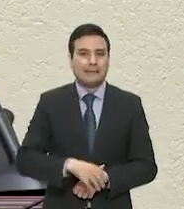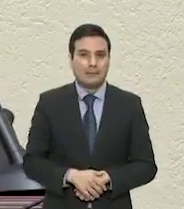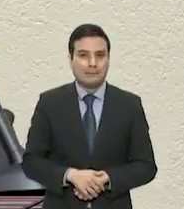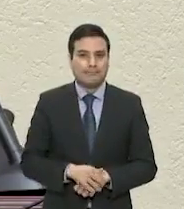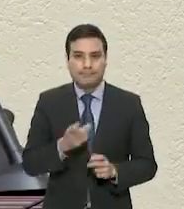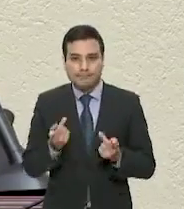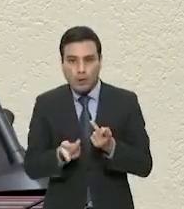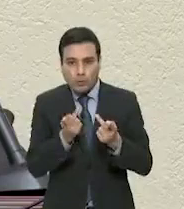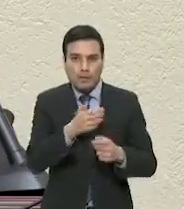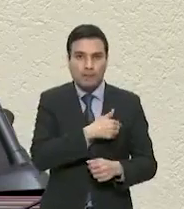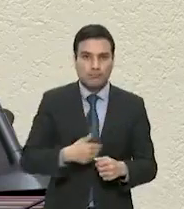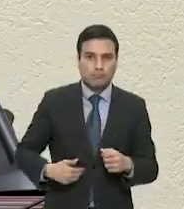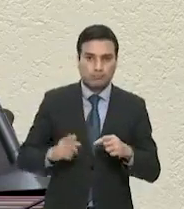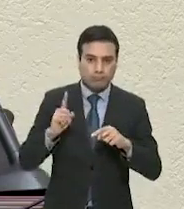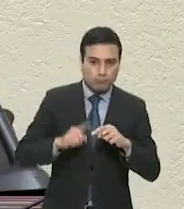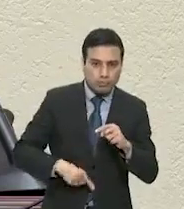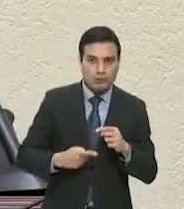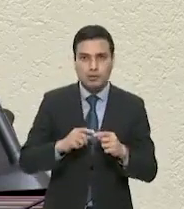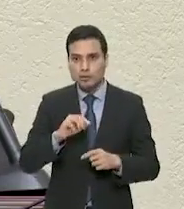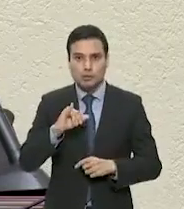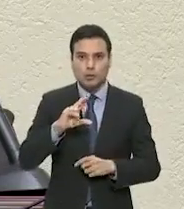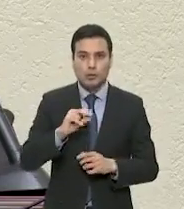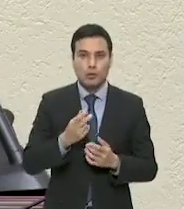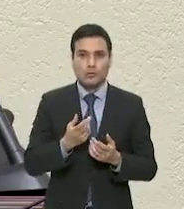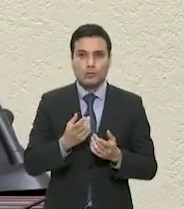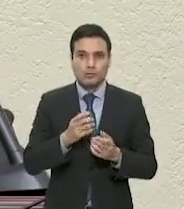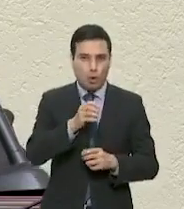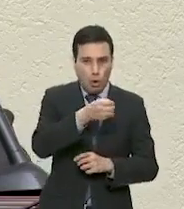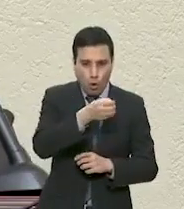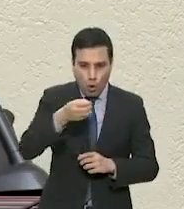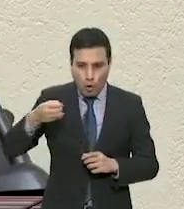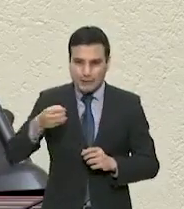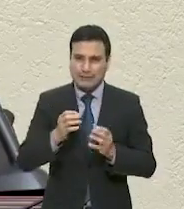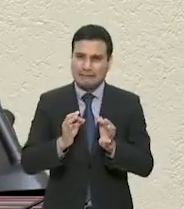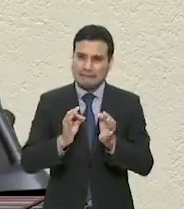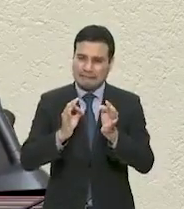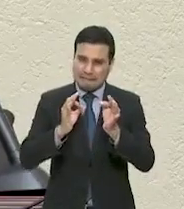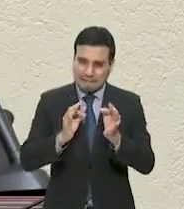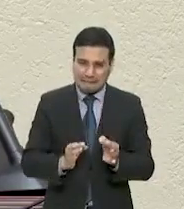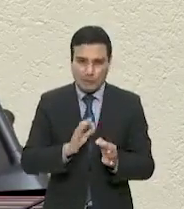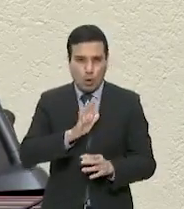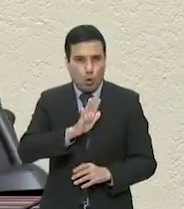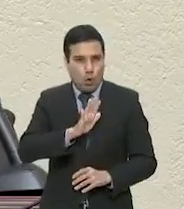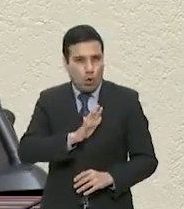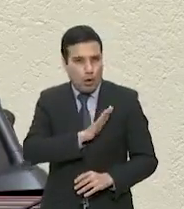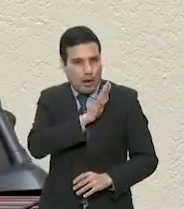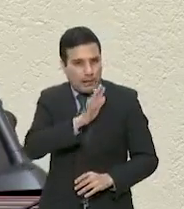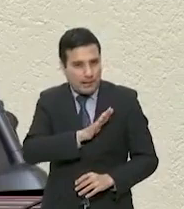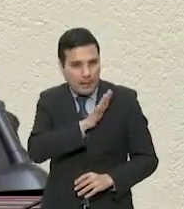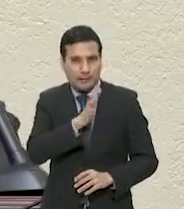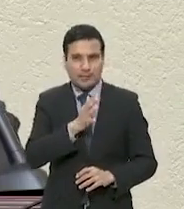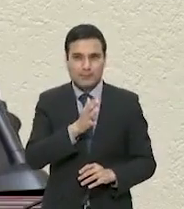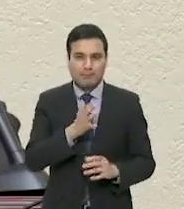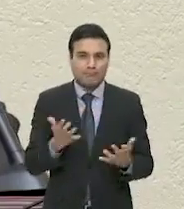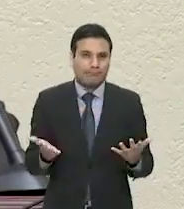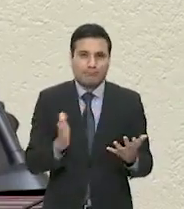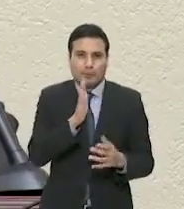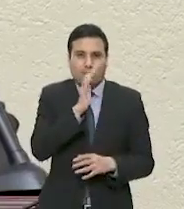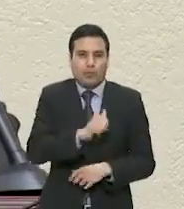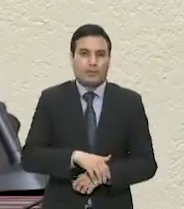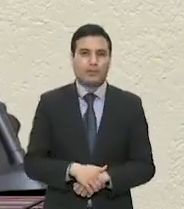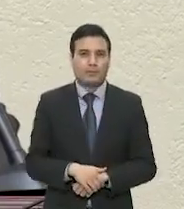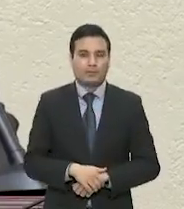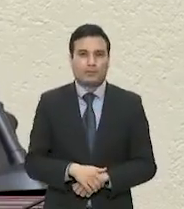de la amplitud calidad y magnitud que se establecen que se ordenan no es una potestad de esta institución